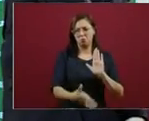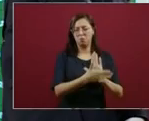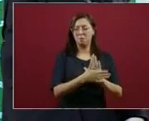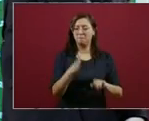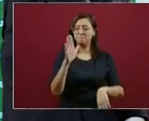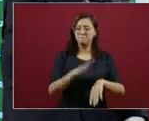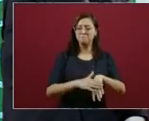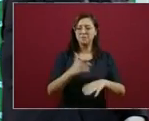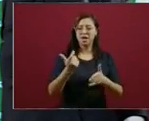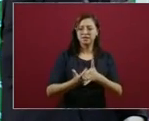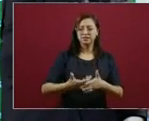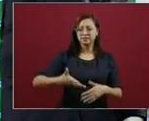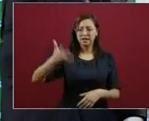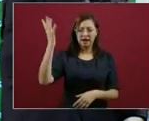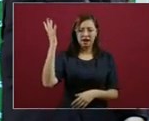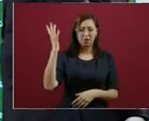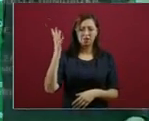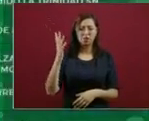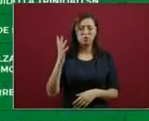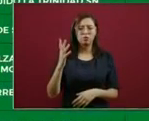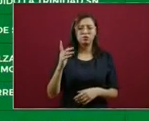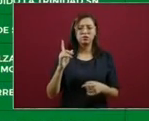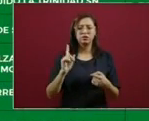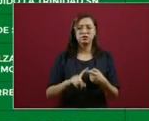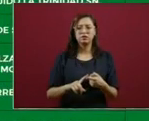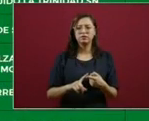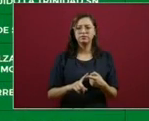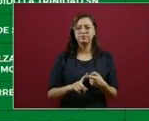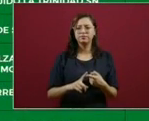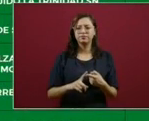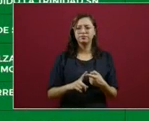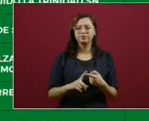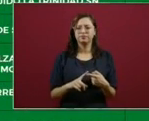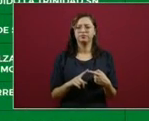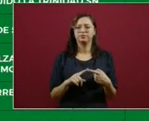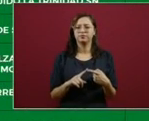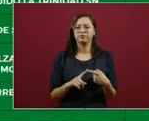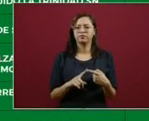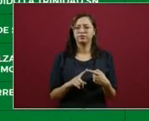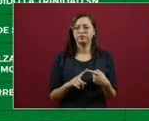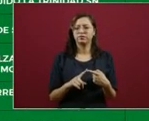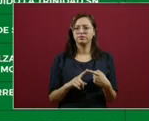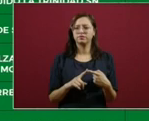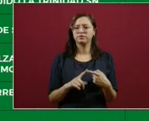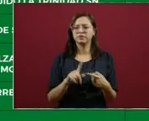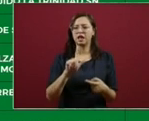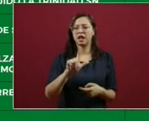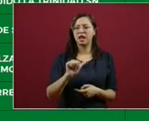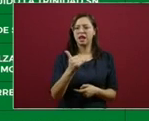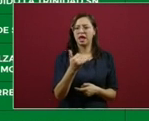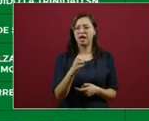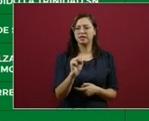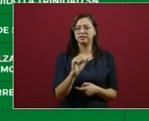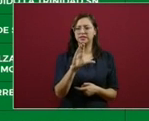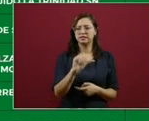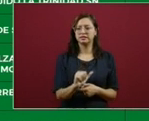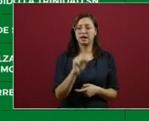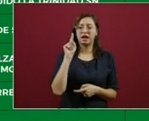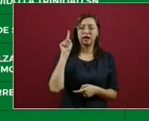más alto lo tuvimos en la Yesca de gasolina regular en